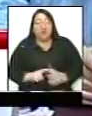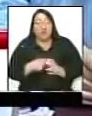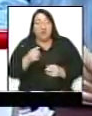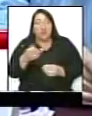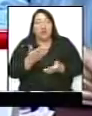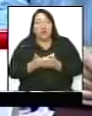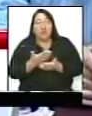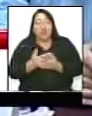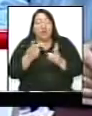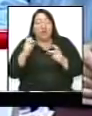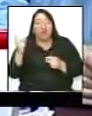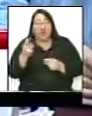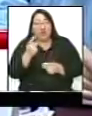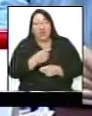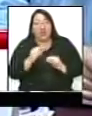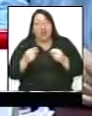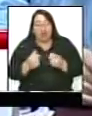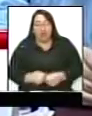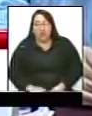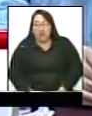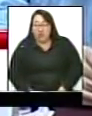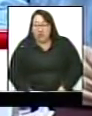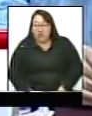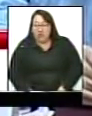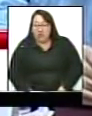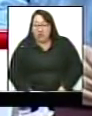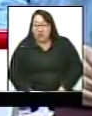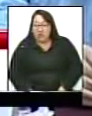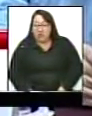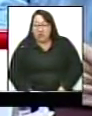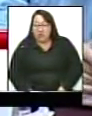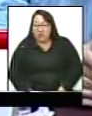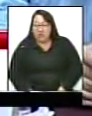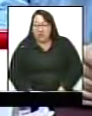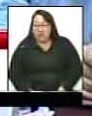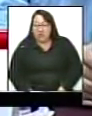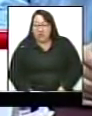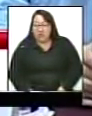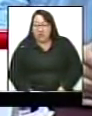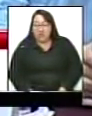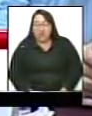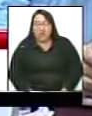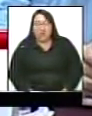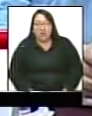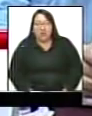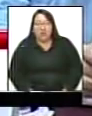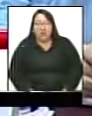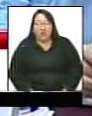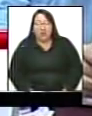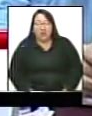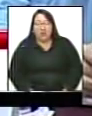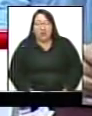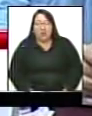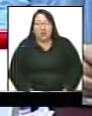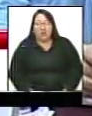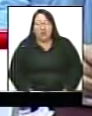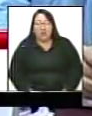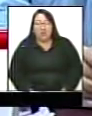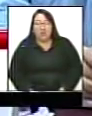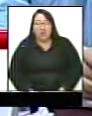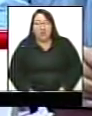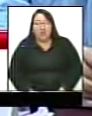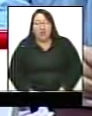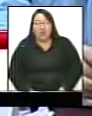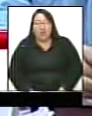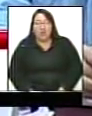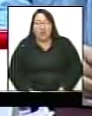tenga unos términos generales en cada sector, luego objetivos específicos de corto, mediano y largo plazo,